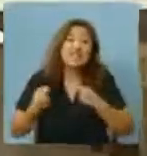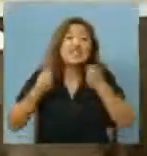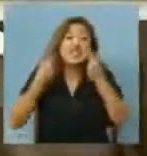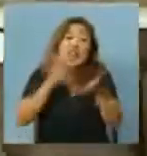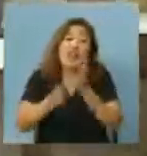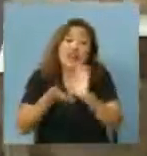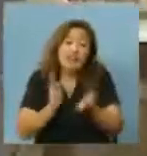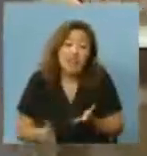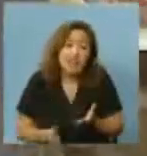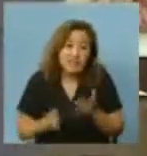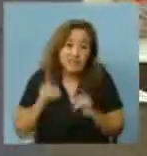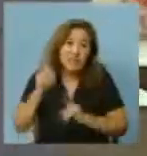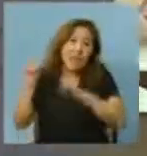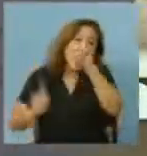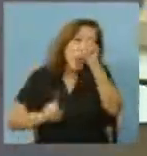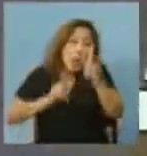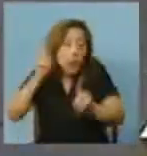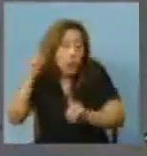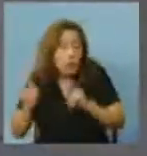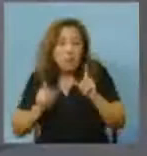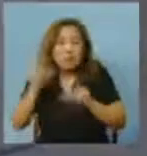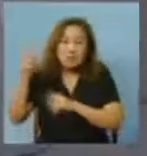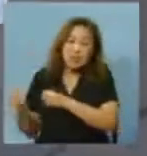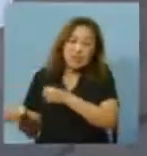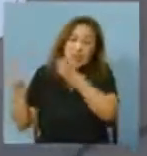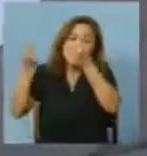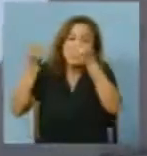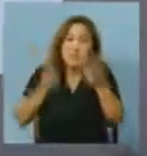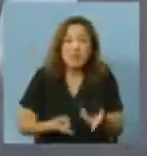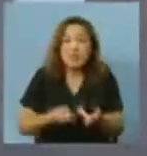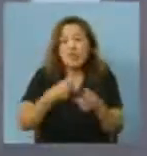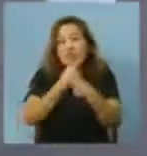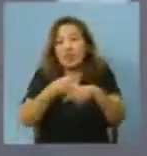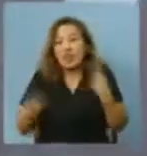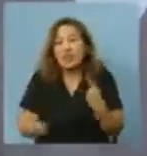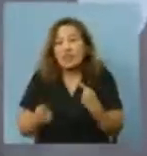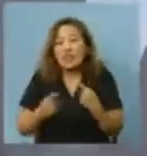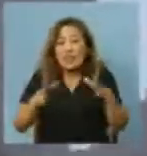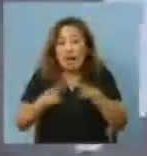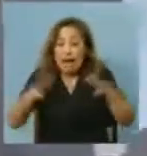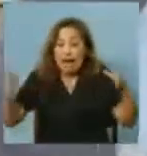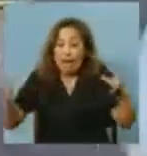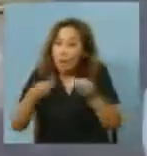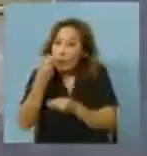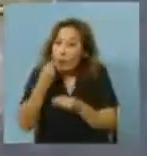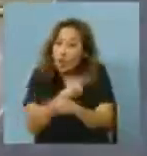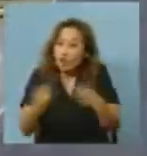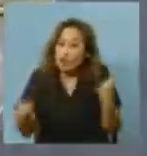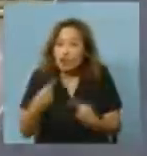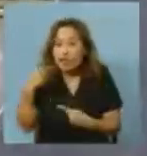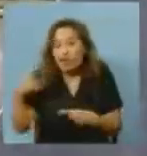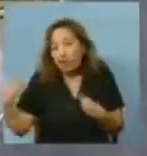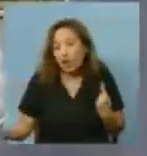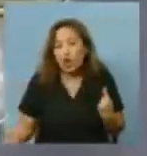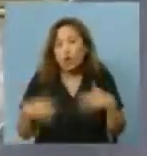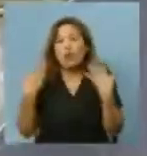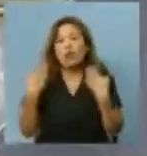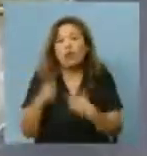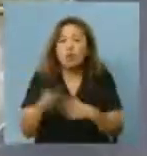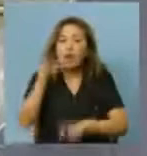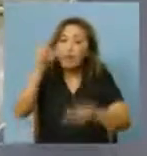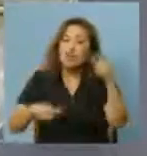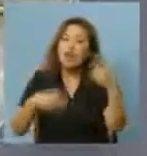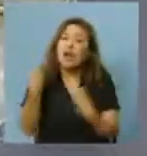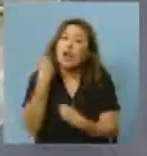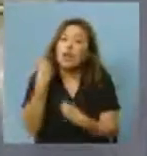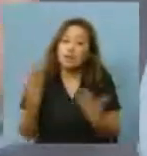barrio, o por así donaciones extra, ¿no? Que vienen y nos caen con una donación de mercadería grande, y entonces eso hacemos para que pueda la gente tener